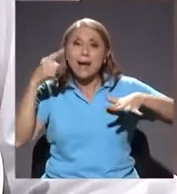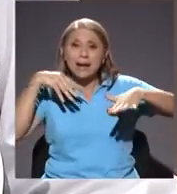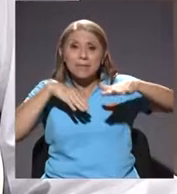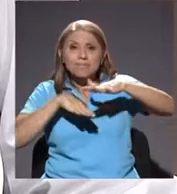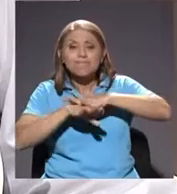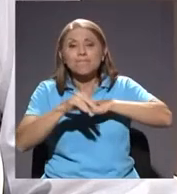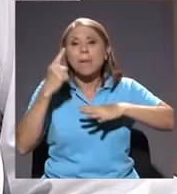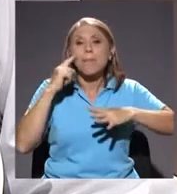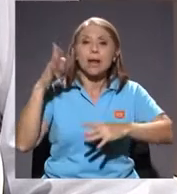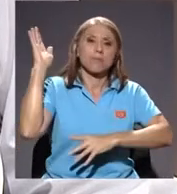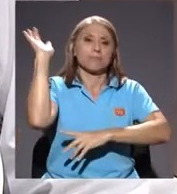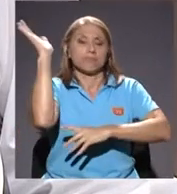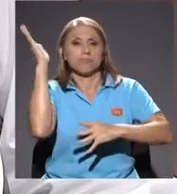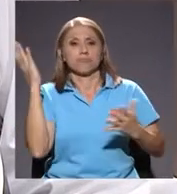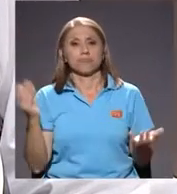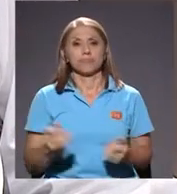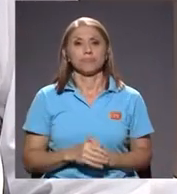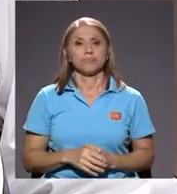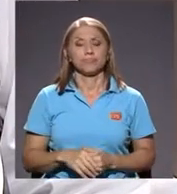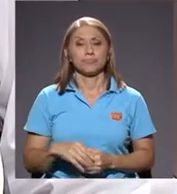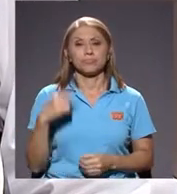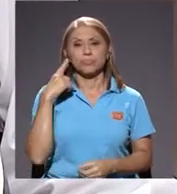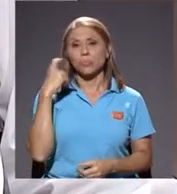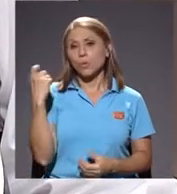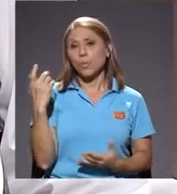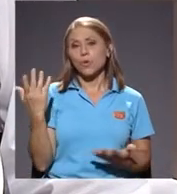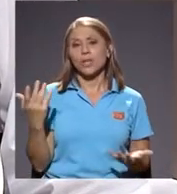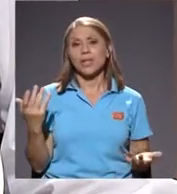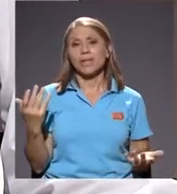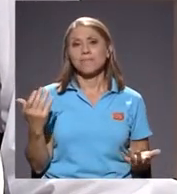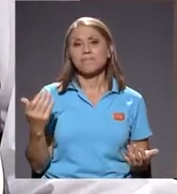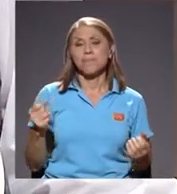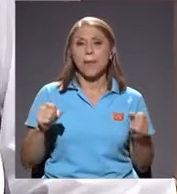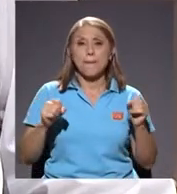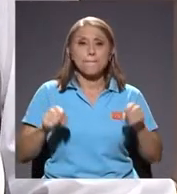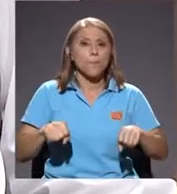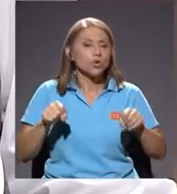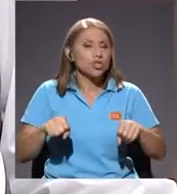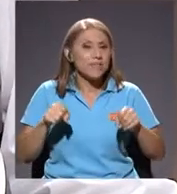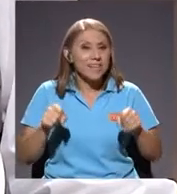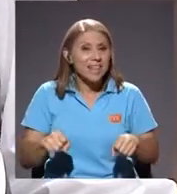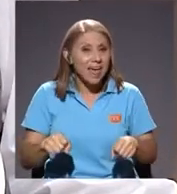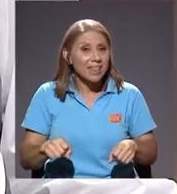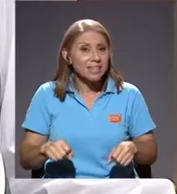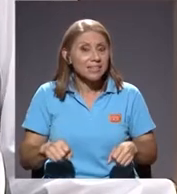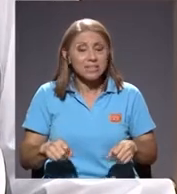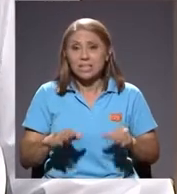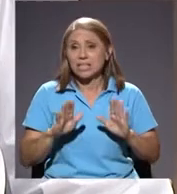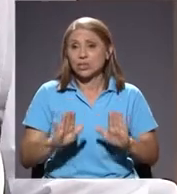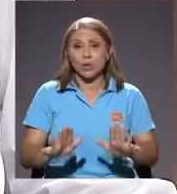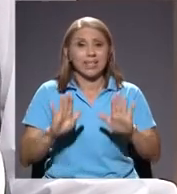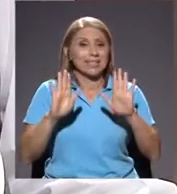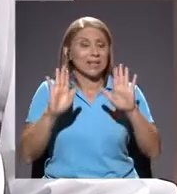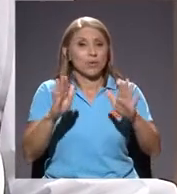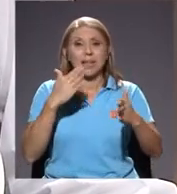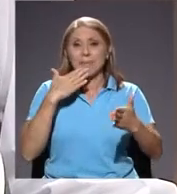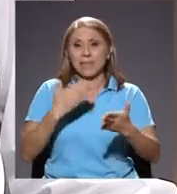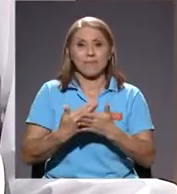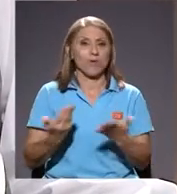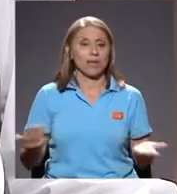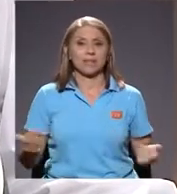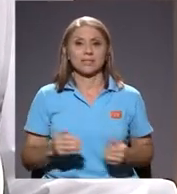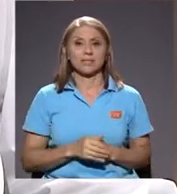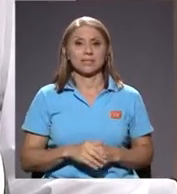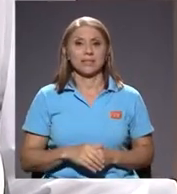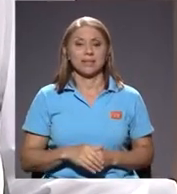duda que las posibilidades son extraordinariamente buenas porque como